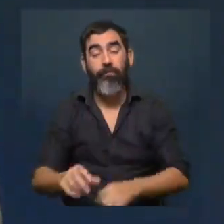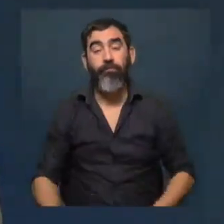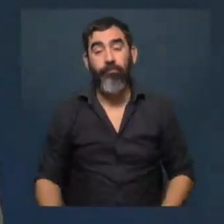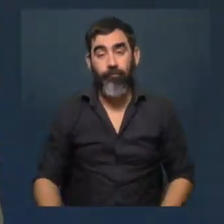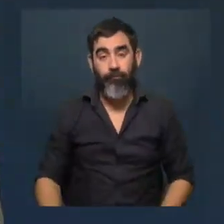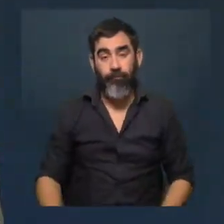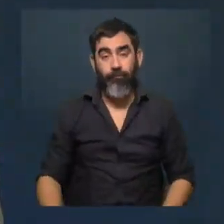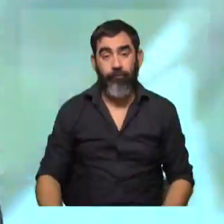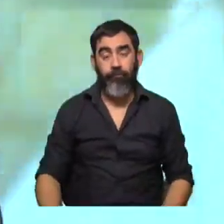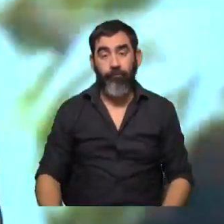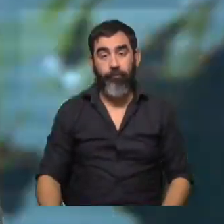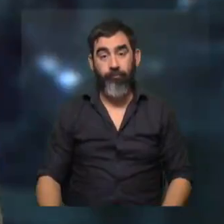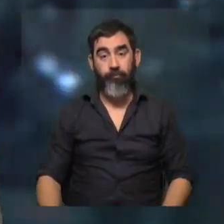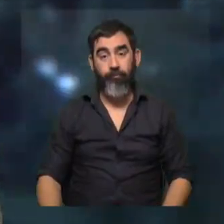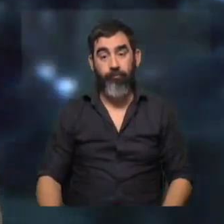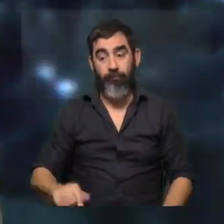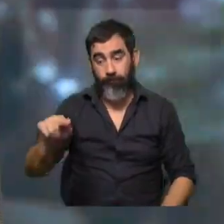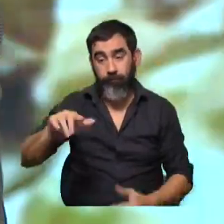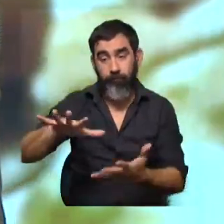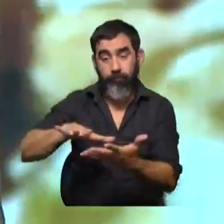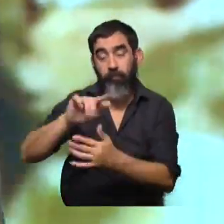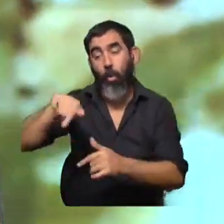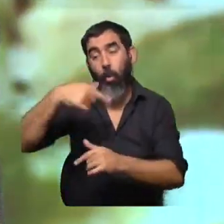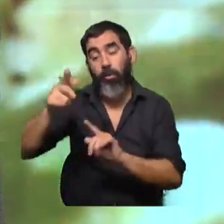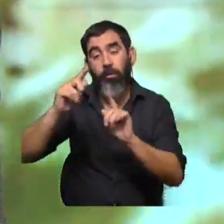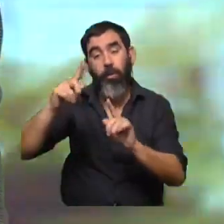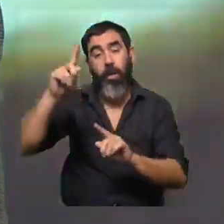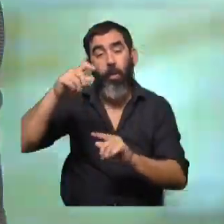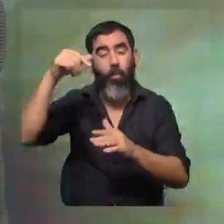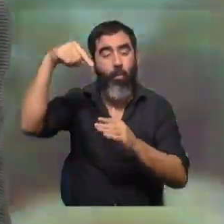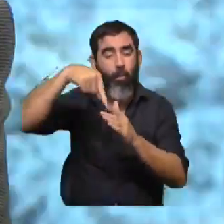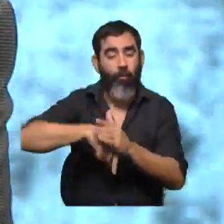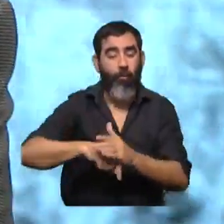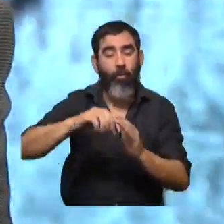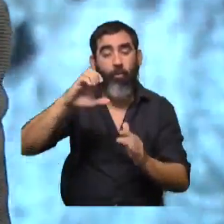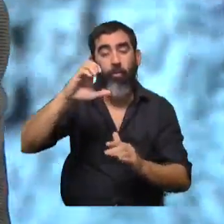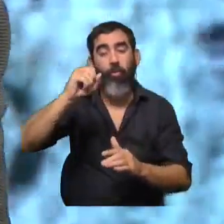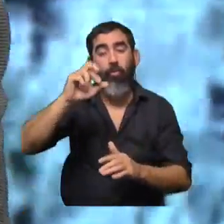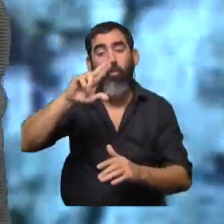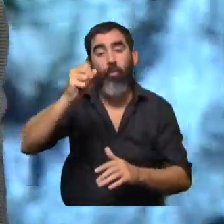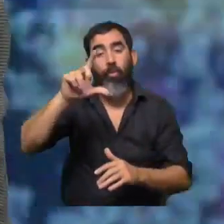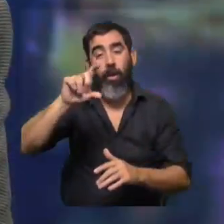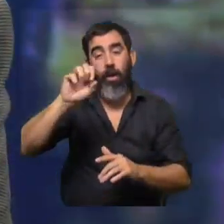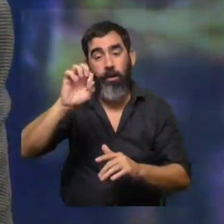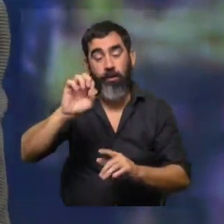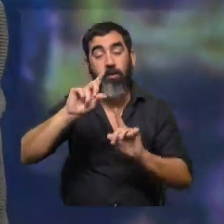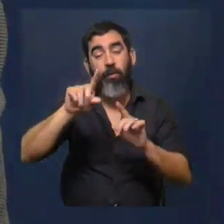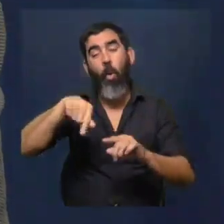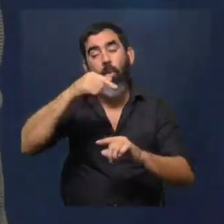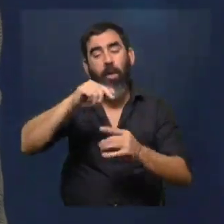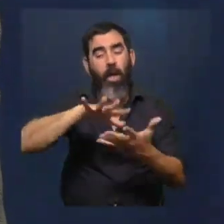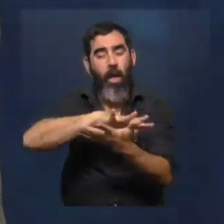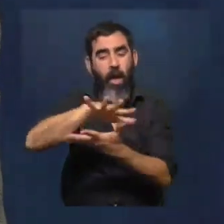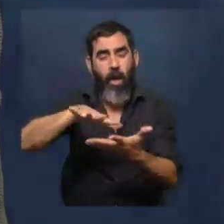proceso de ingreso esa zona. Hay otra zona de corales profundos. También tenemos algunas áreas continentales o insulares.